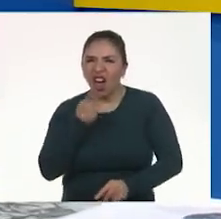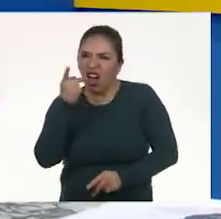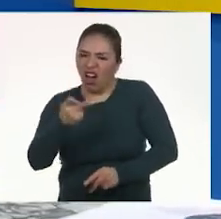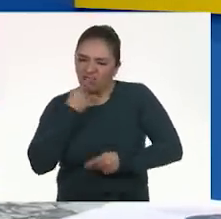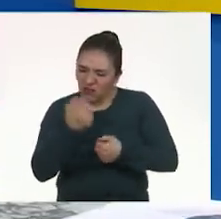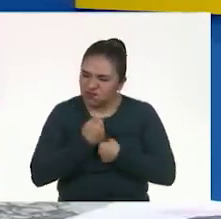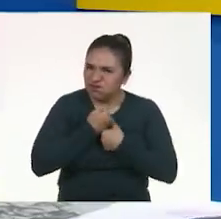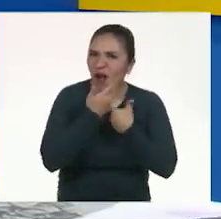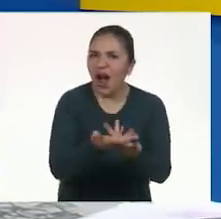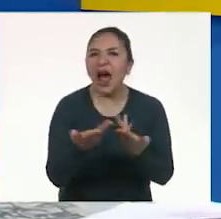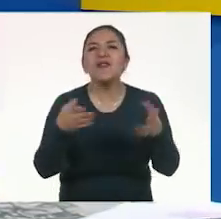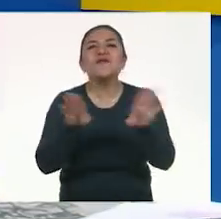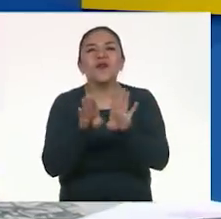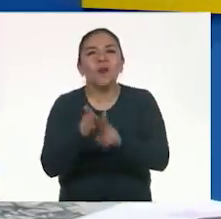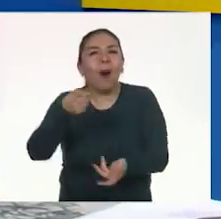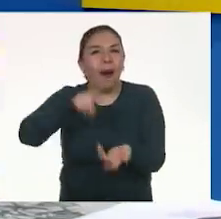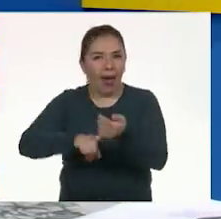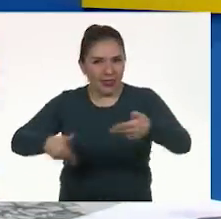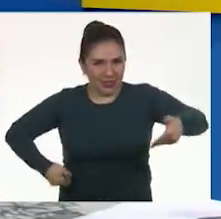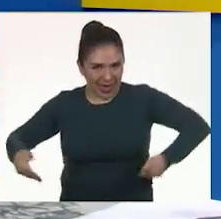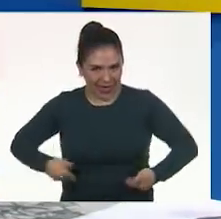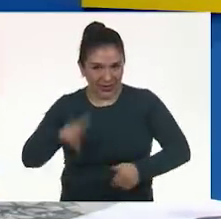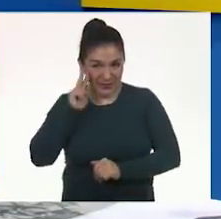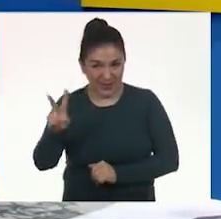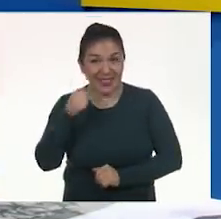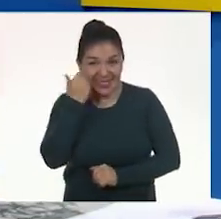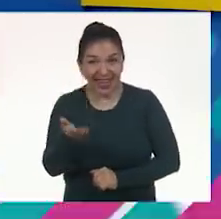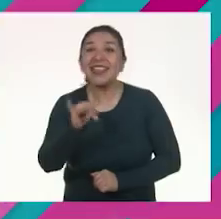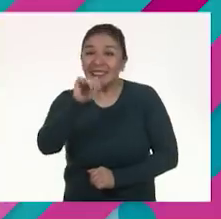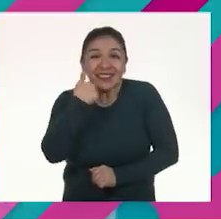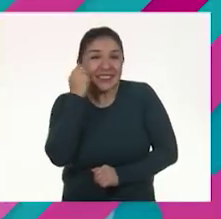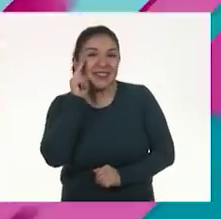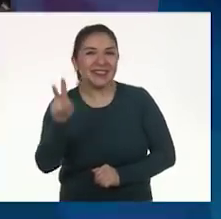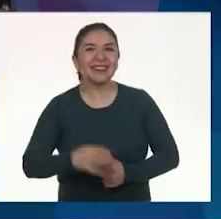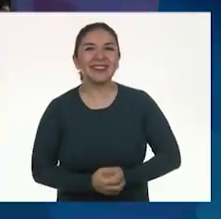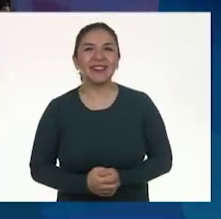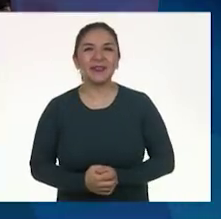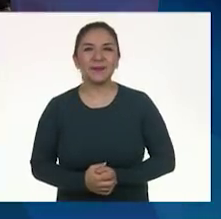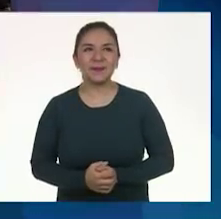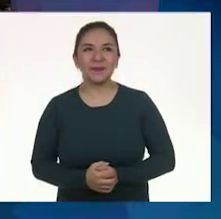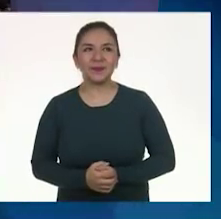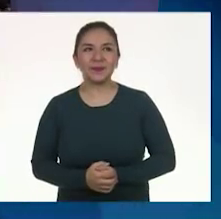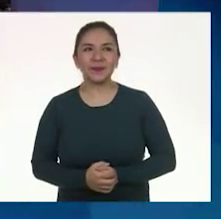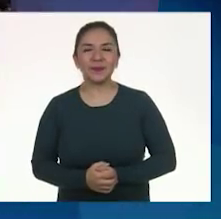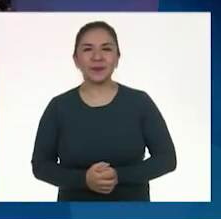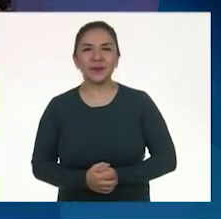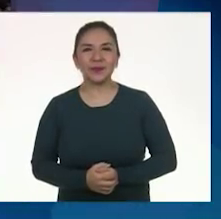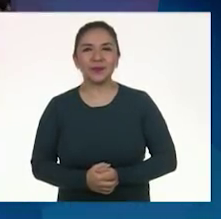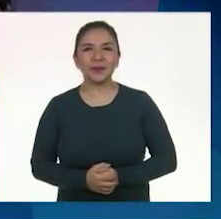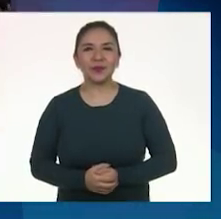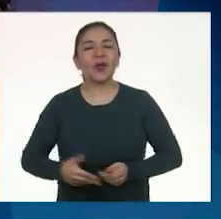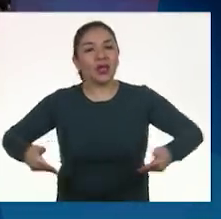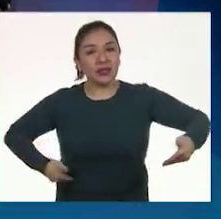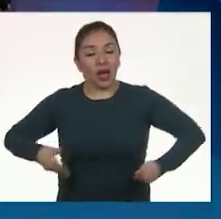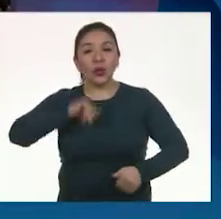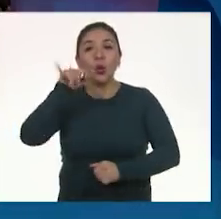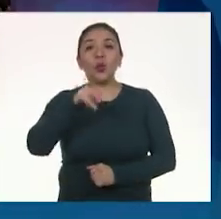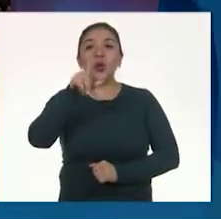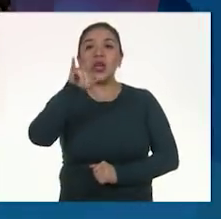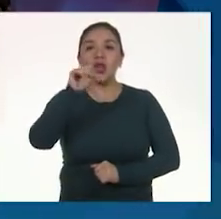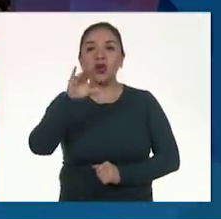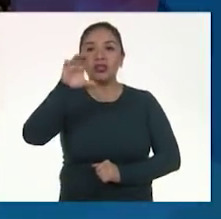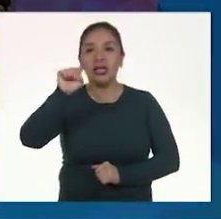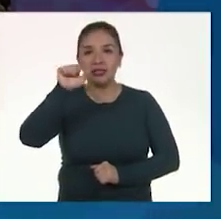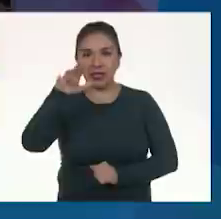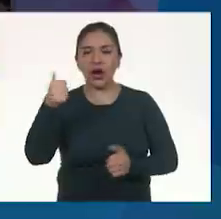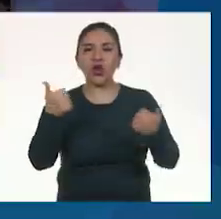decorados hay en una tragedia. ¿Quieres verlo? Sí, no se diga más, vamos a verlo. Julio César, de William Shakespeare, con una